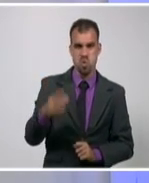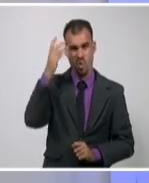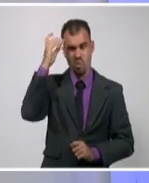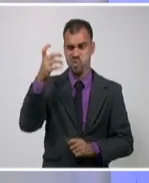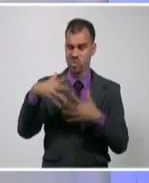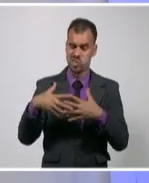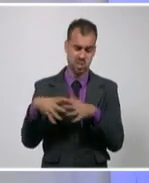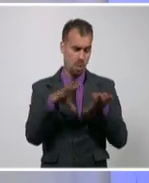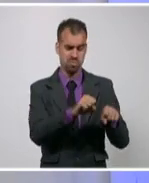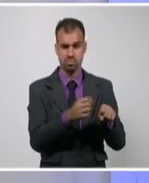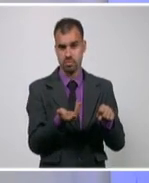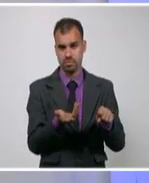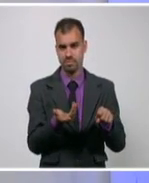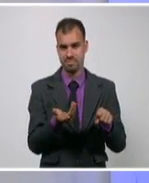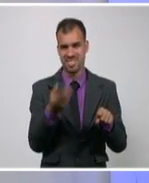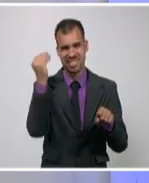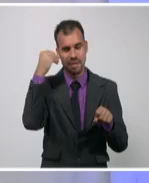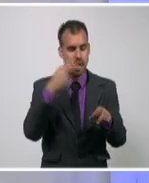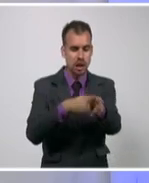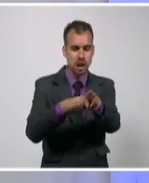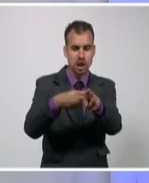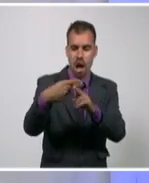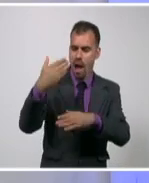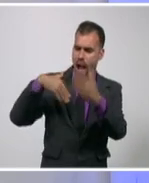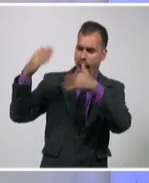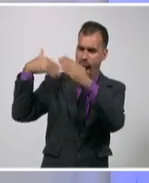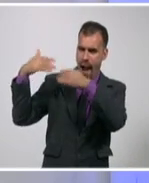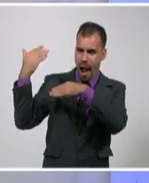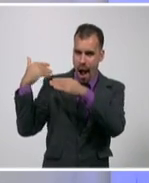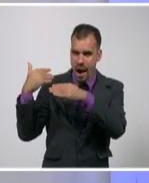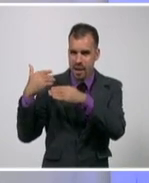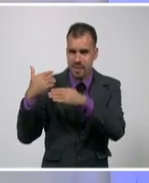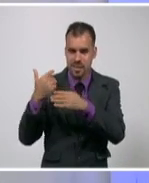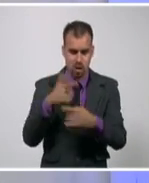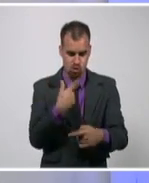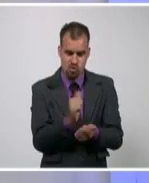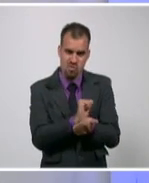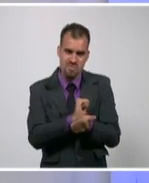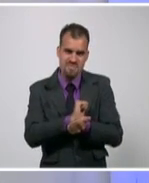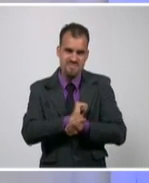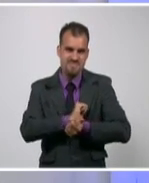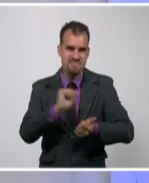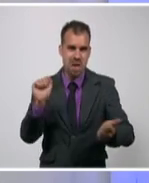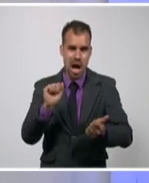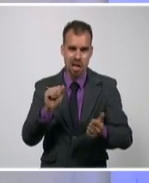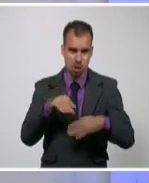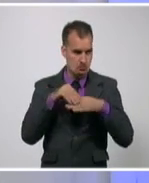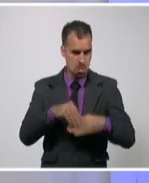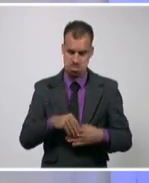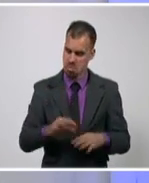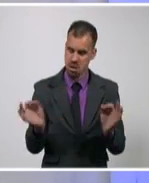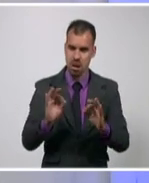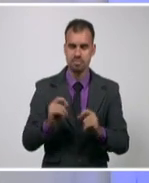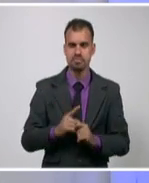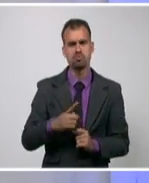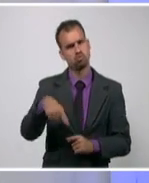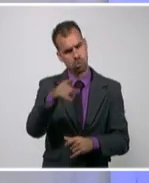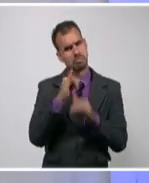lleva la historia cuando la soberanía se confunde con el entreguismo y la sumisión. Manténgase informado, la verdad